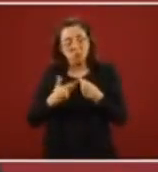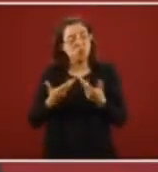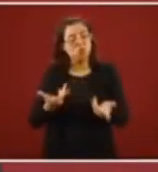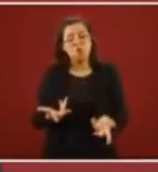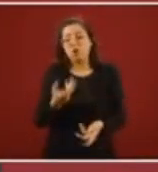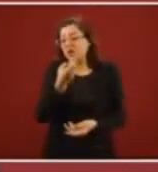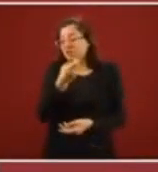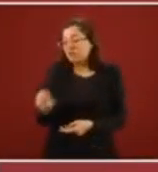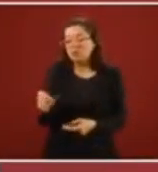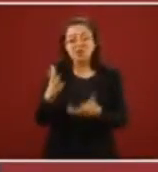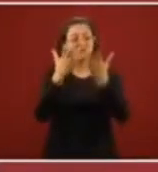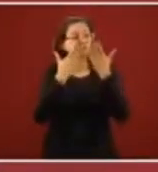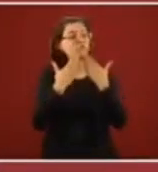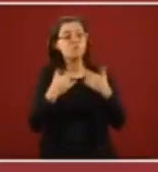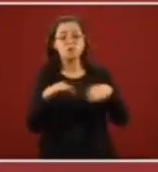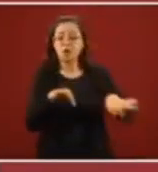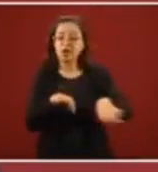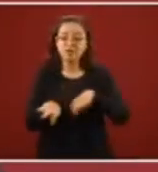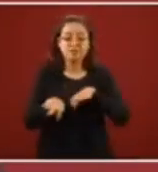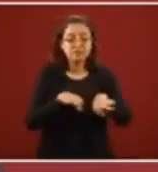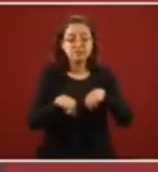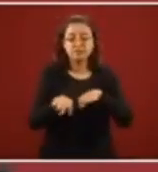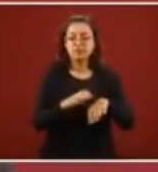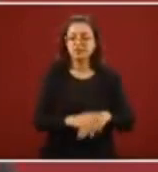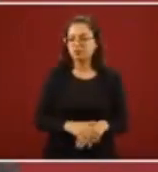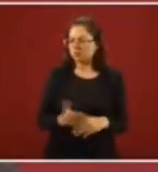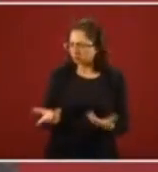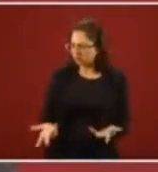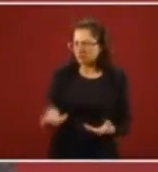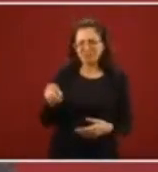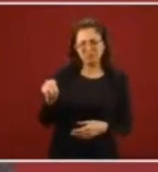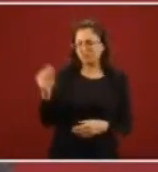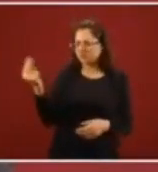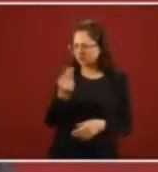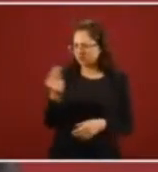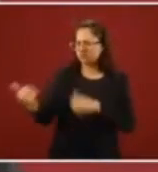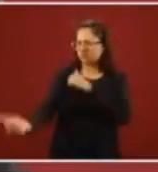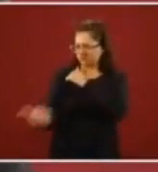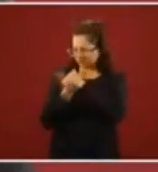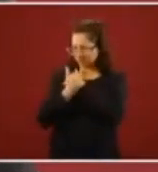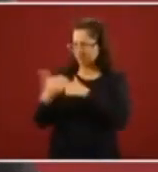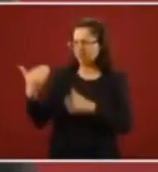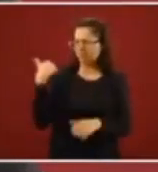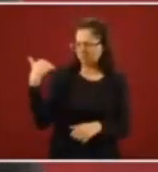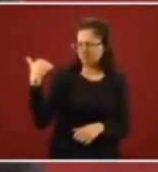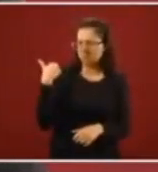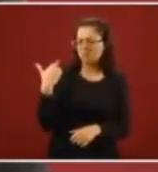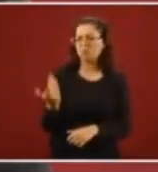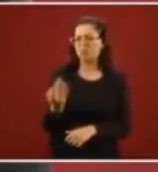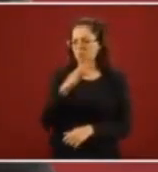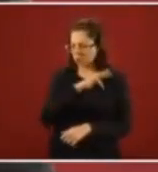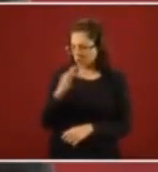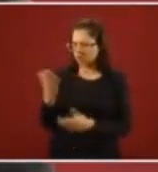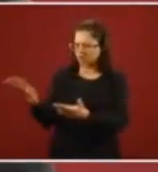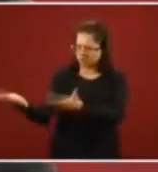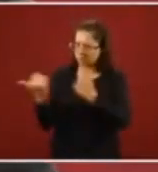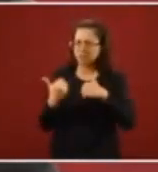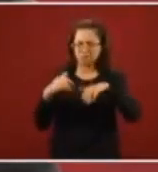porque no tiene empleo, que no se informe, tenemos nosotros manera de emplearlo.